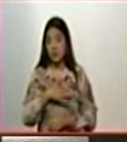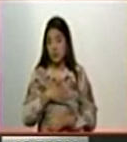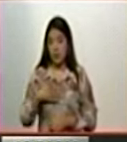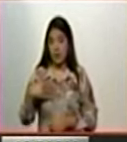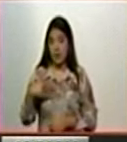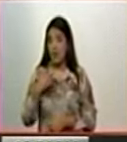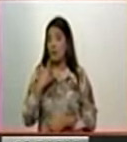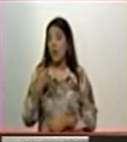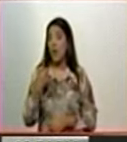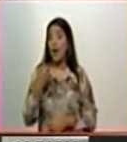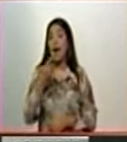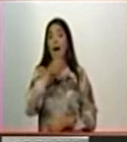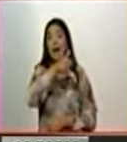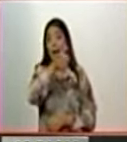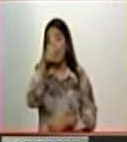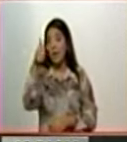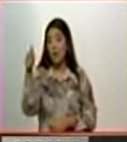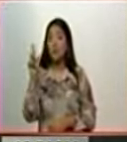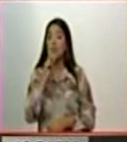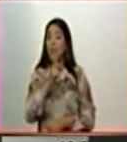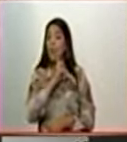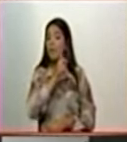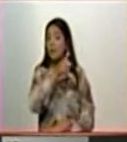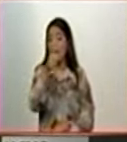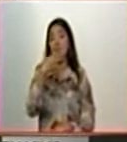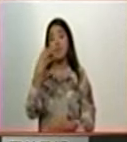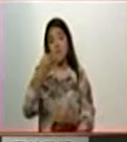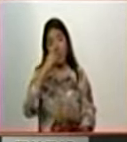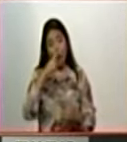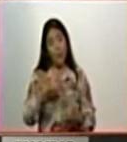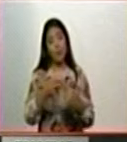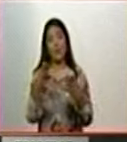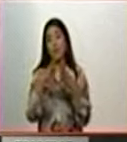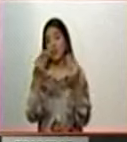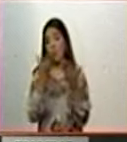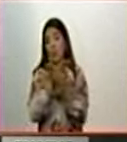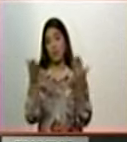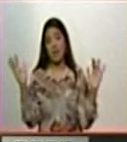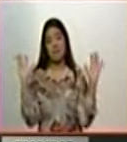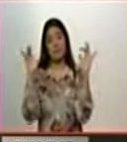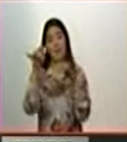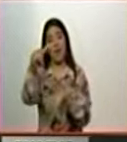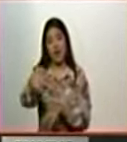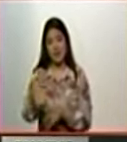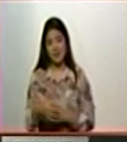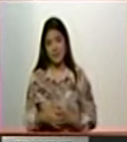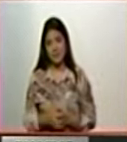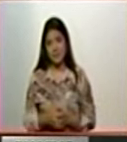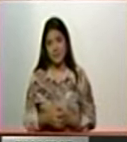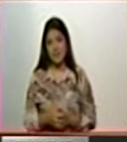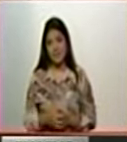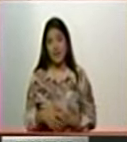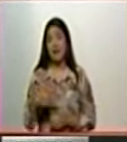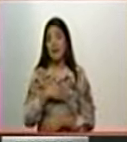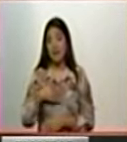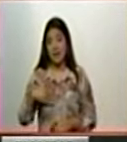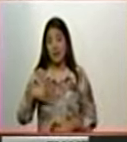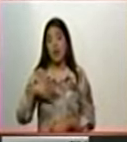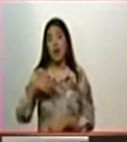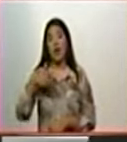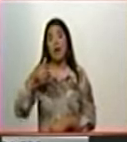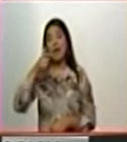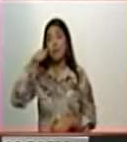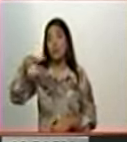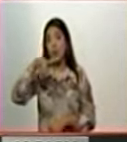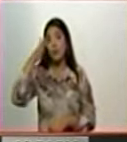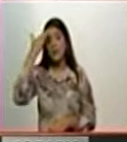a nombrar uno a uno, porque de verdad es un honor tenerlos a todos ustedes aquí presentes. Y queremos que nuestro pueblo sepa que